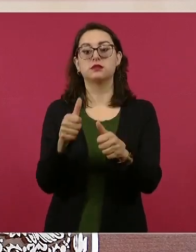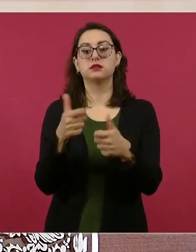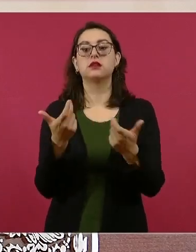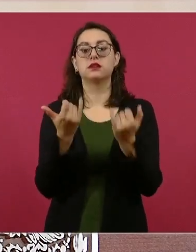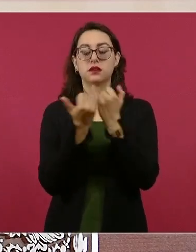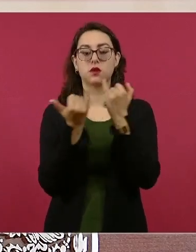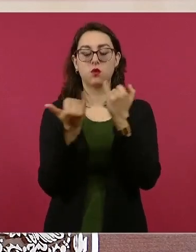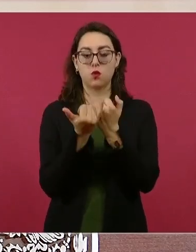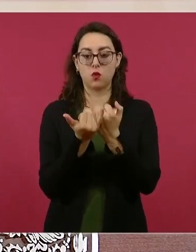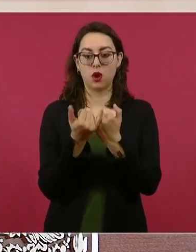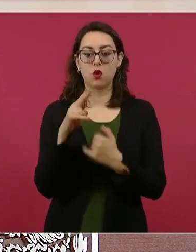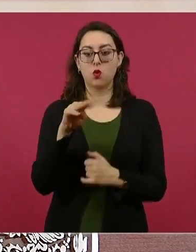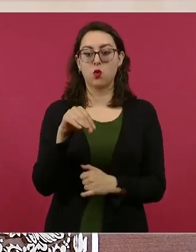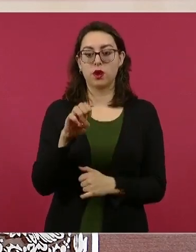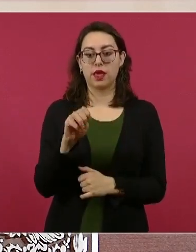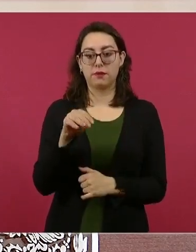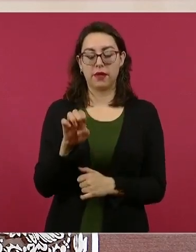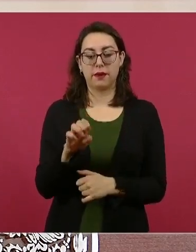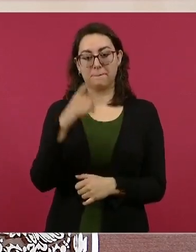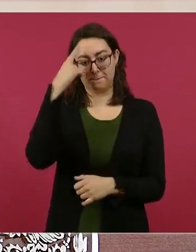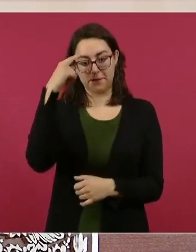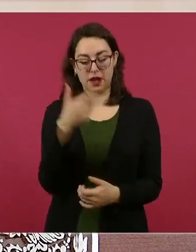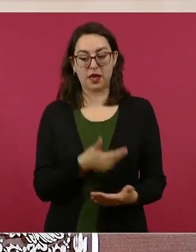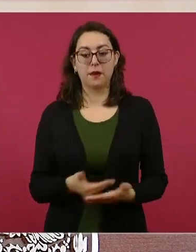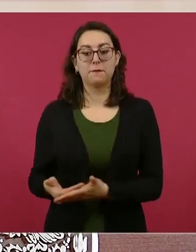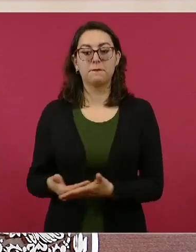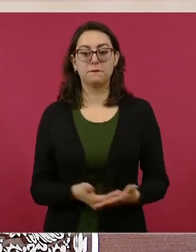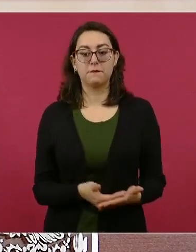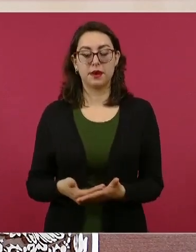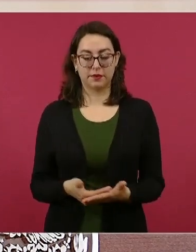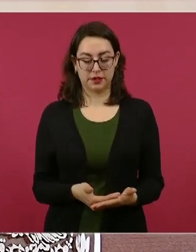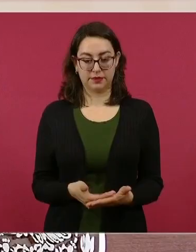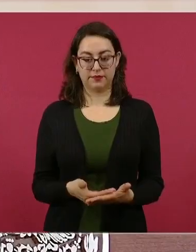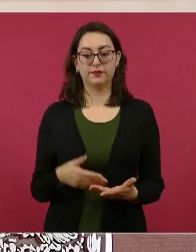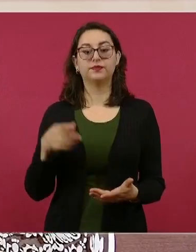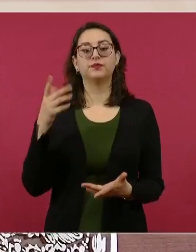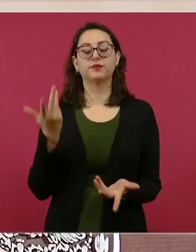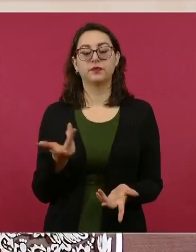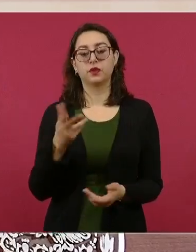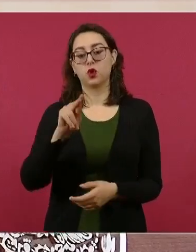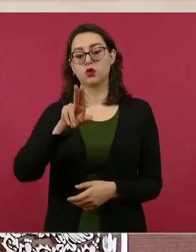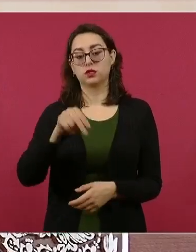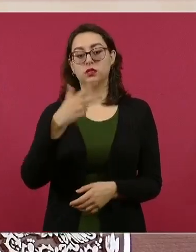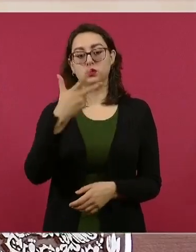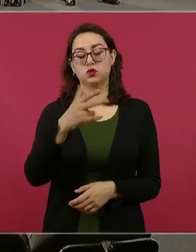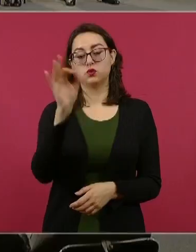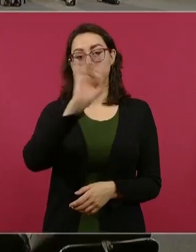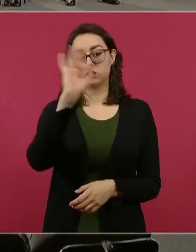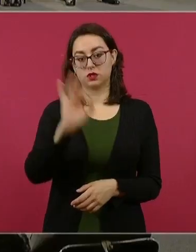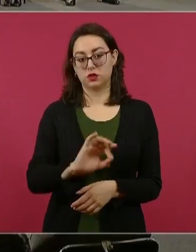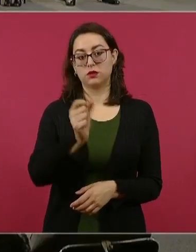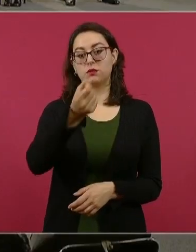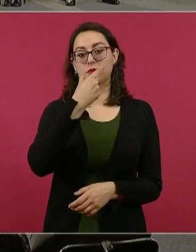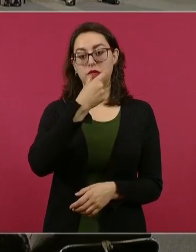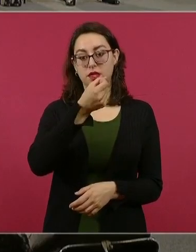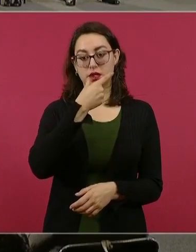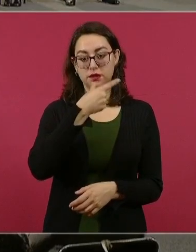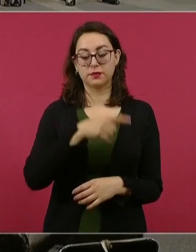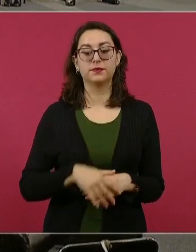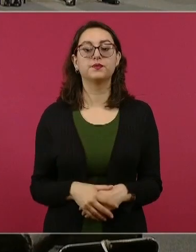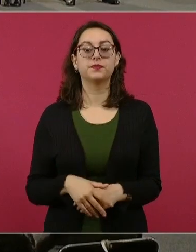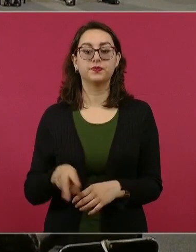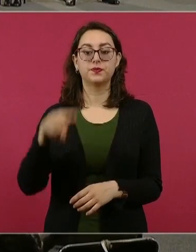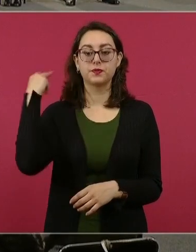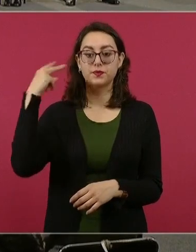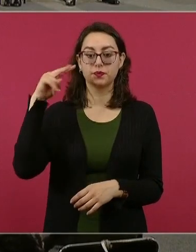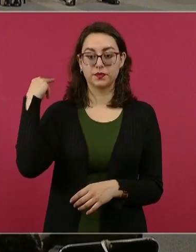intensivos neonatales en Guerrero. El abasto en ese estado nos está reportando el día de hoy un 88%. En el caso de Veracruz, la inversión